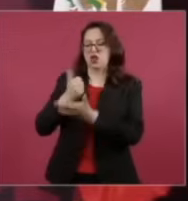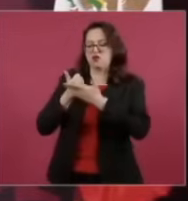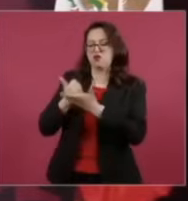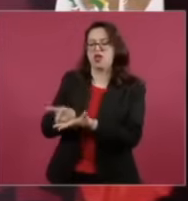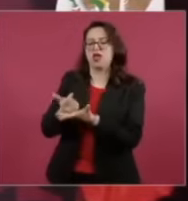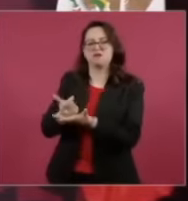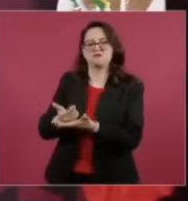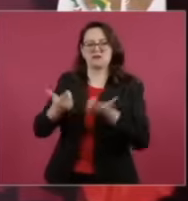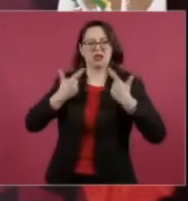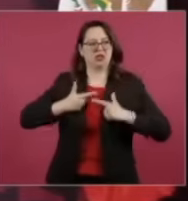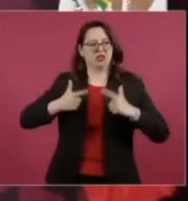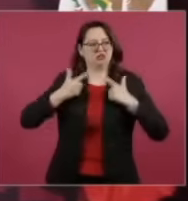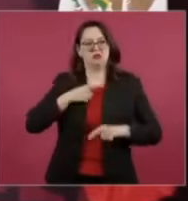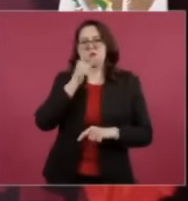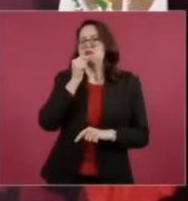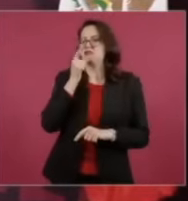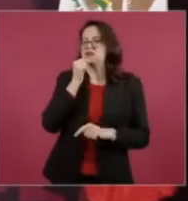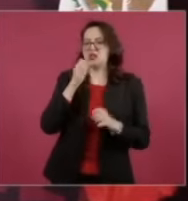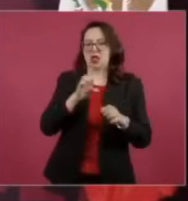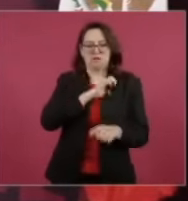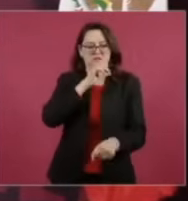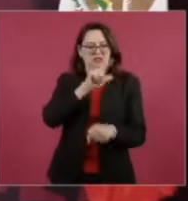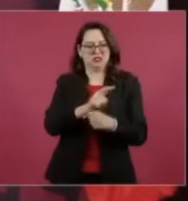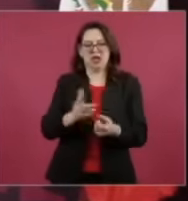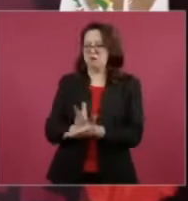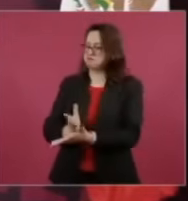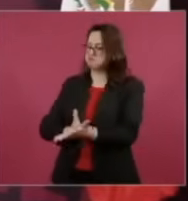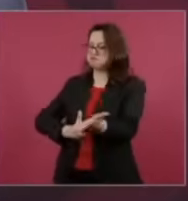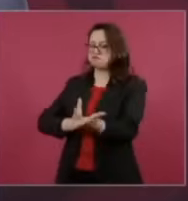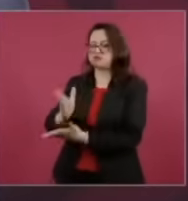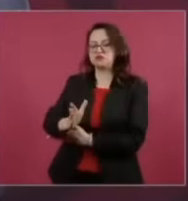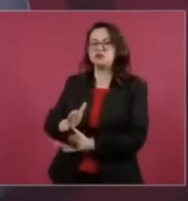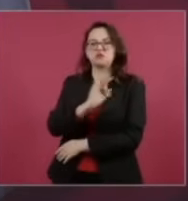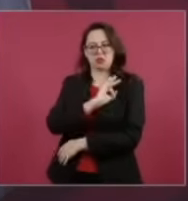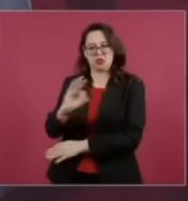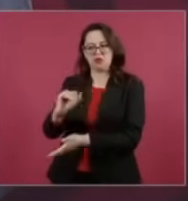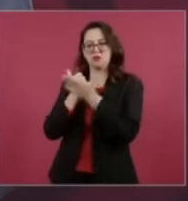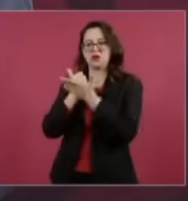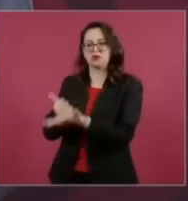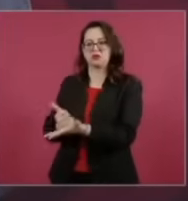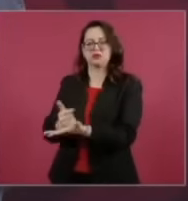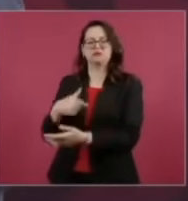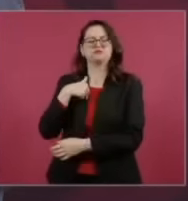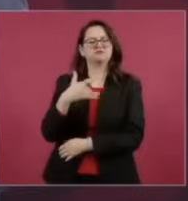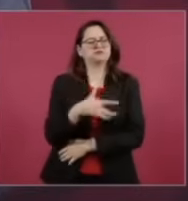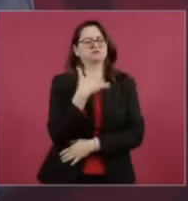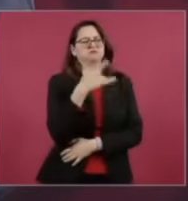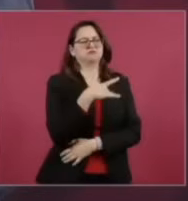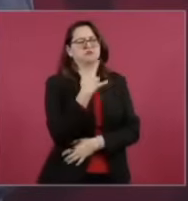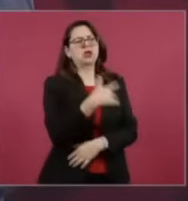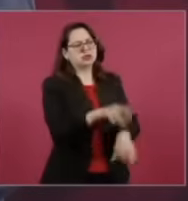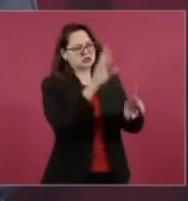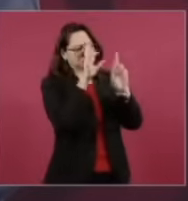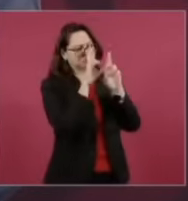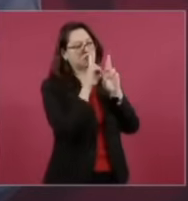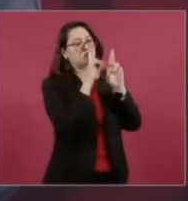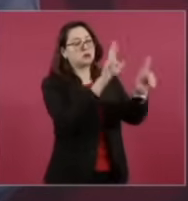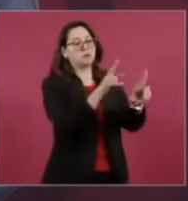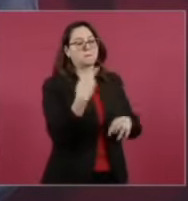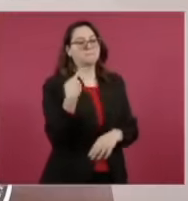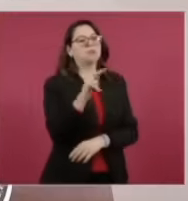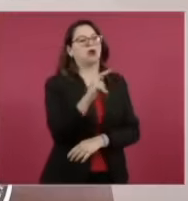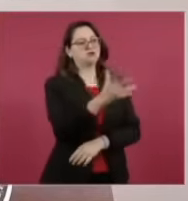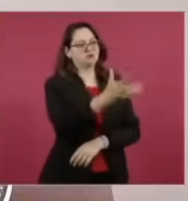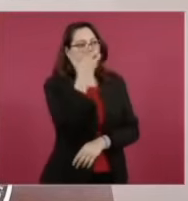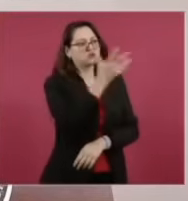y de manera respetuosa pero firme y con argumentos